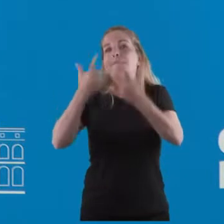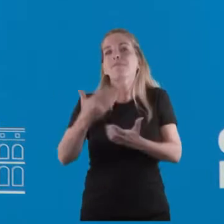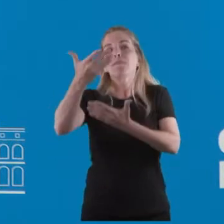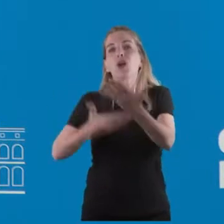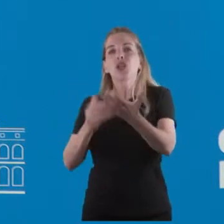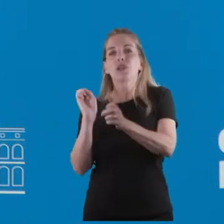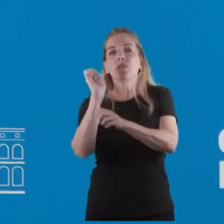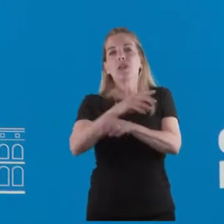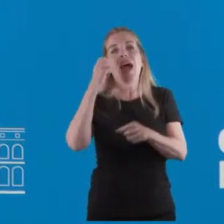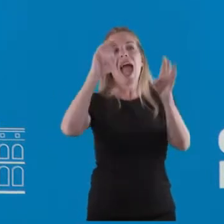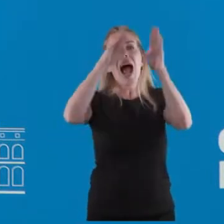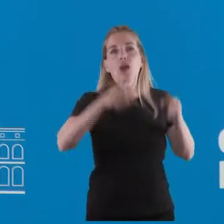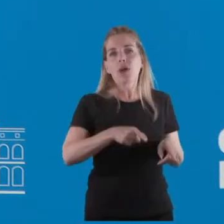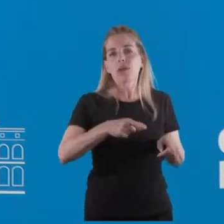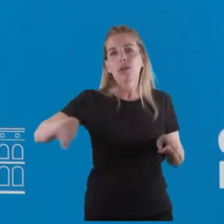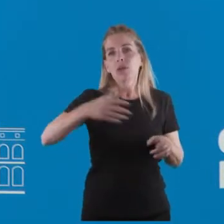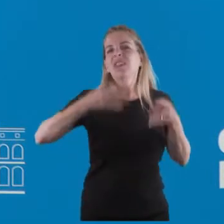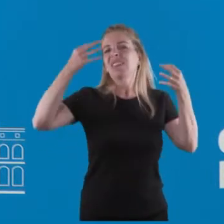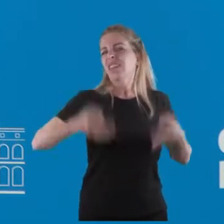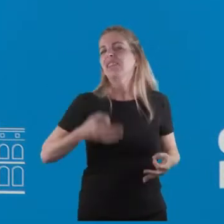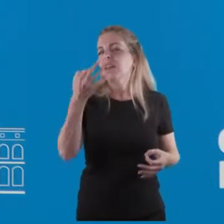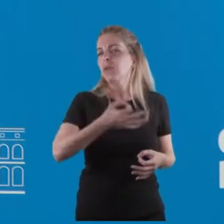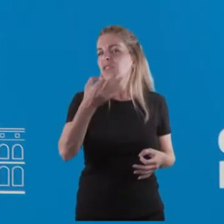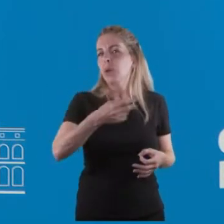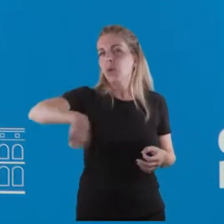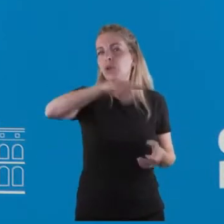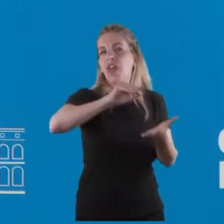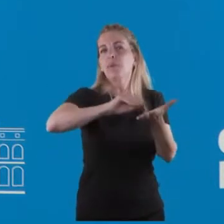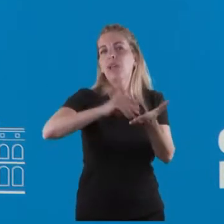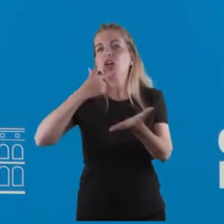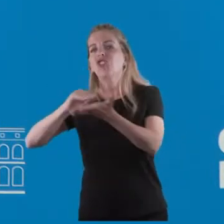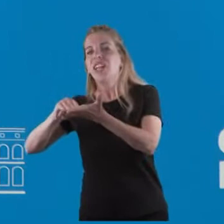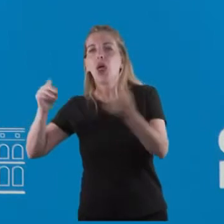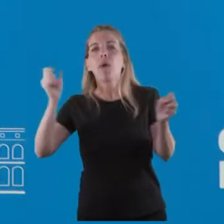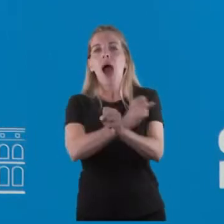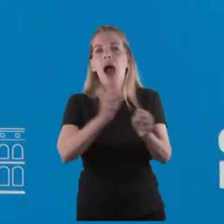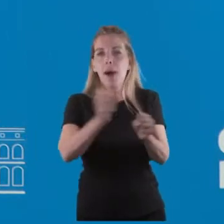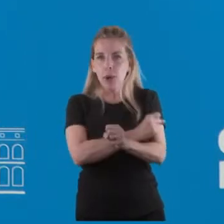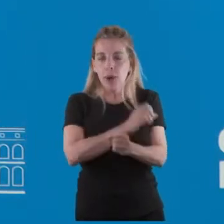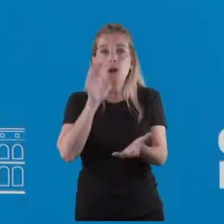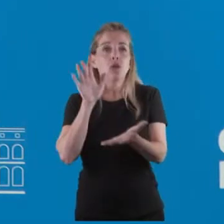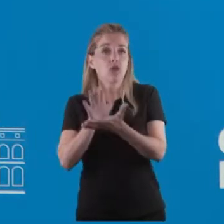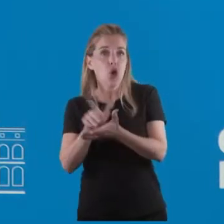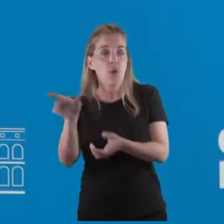certeza de que el acuerdo va a ser aprobado en el congreso de la nación con respecto a la incorporación de cecilia nicolini como secretaria de